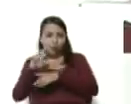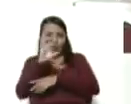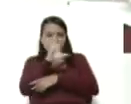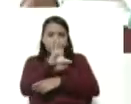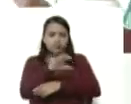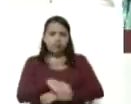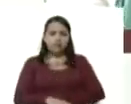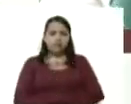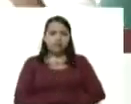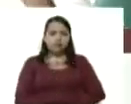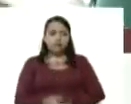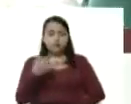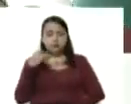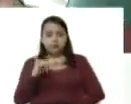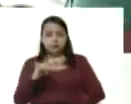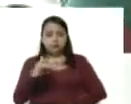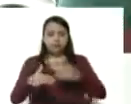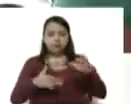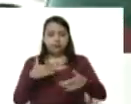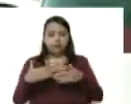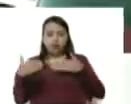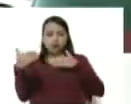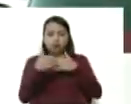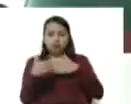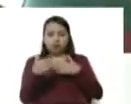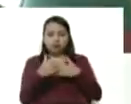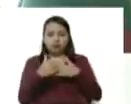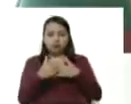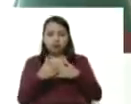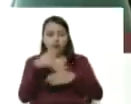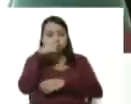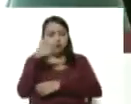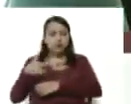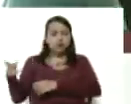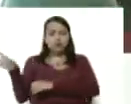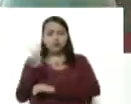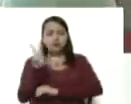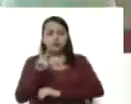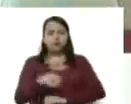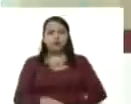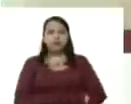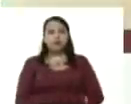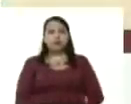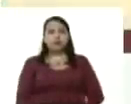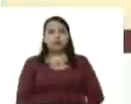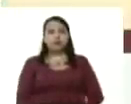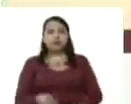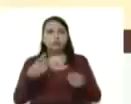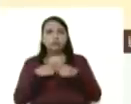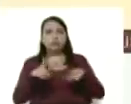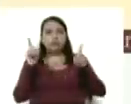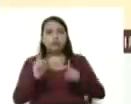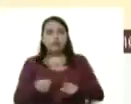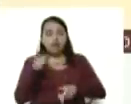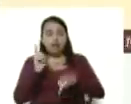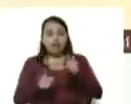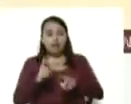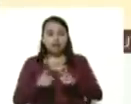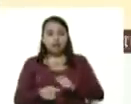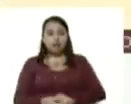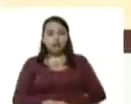agente extranjero para agredir y atacar al pueblo venezolano. Pero además algo aún más